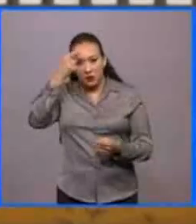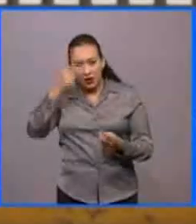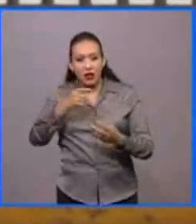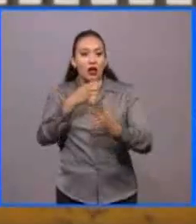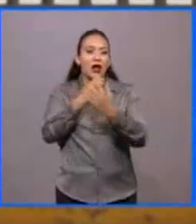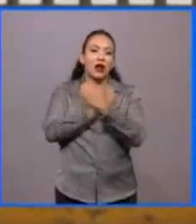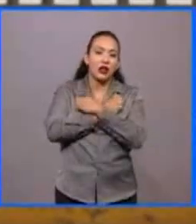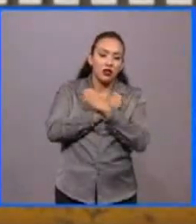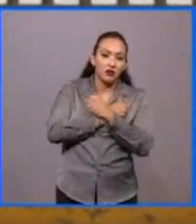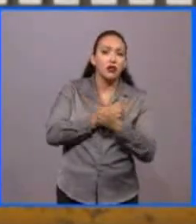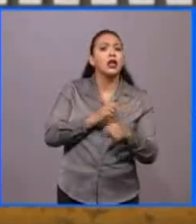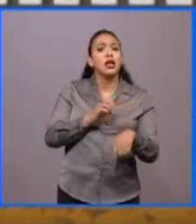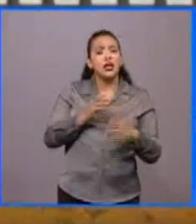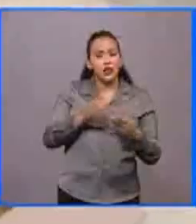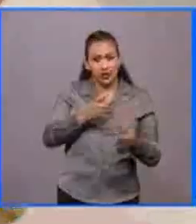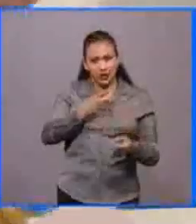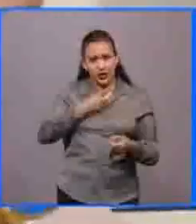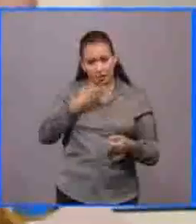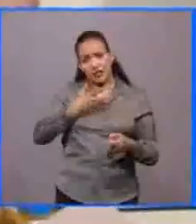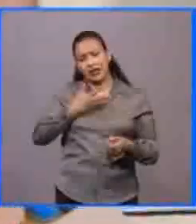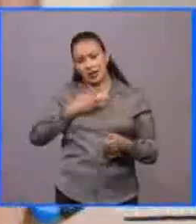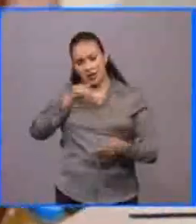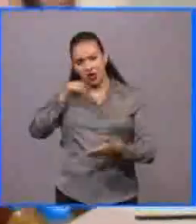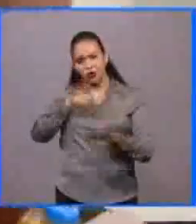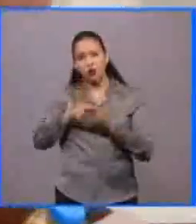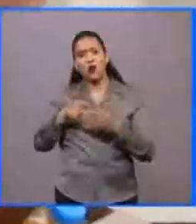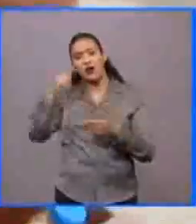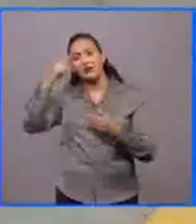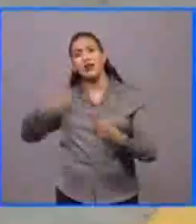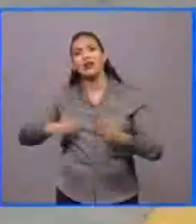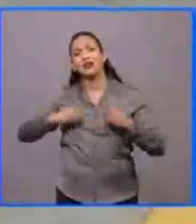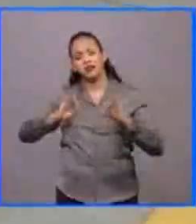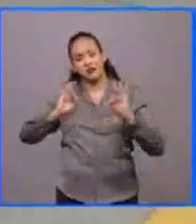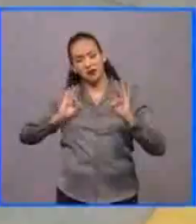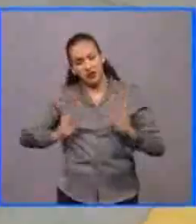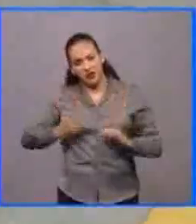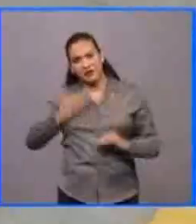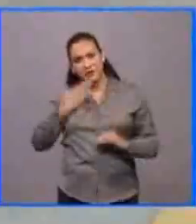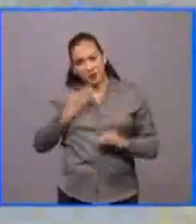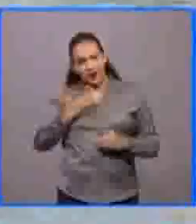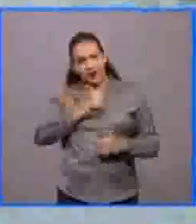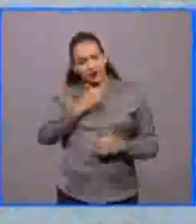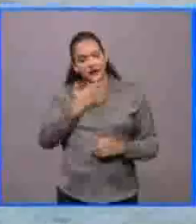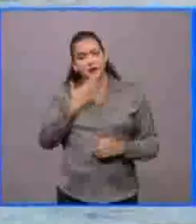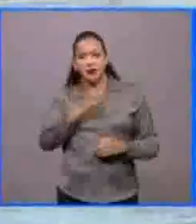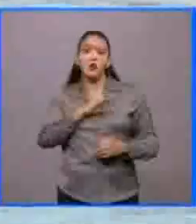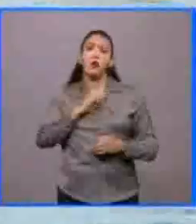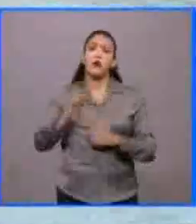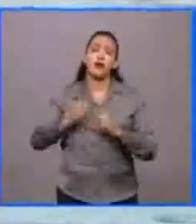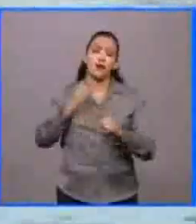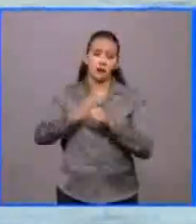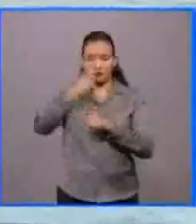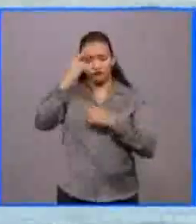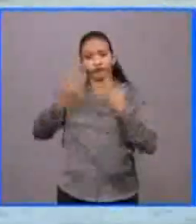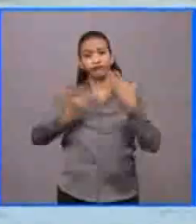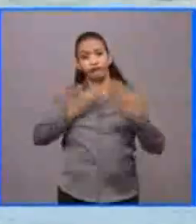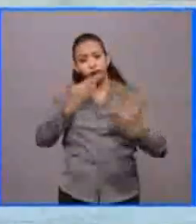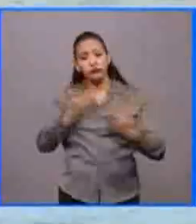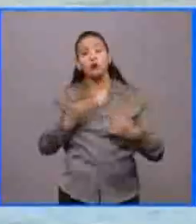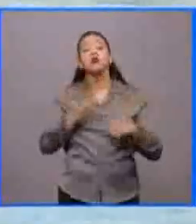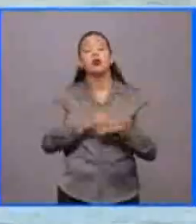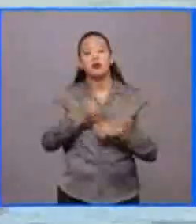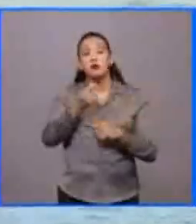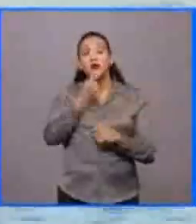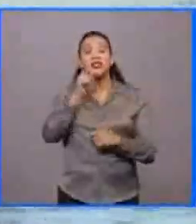como ofrecer lugares de alojamiento dignos que prioricen las necesidades de infantes y adolescentes, en especial de las niñas, que huyen